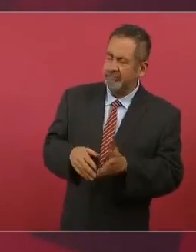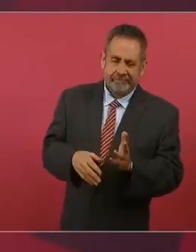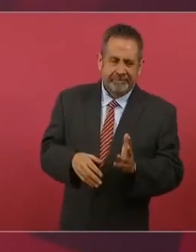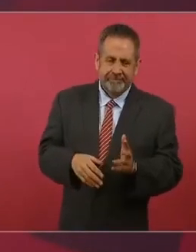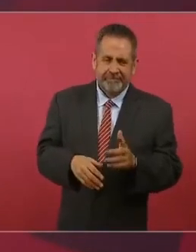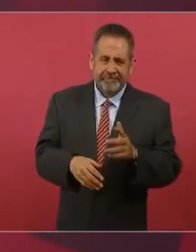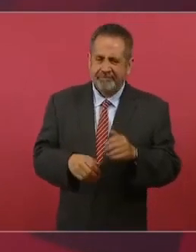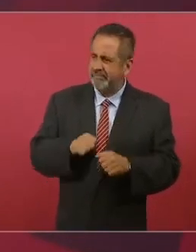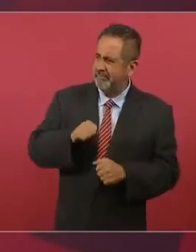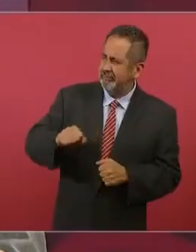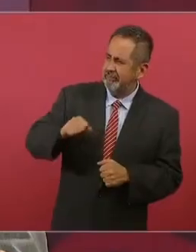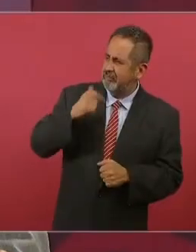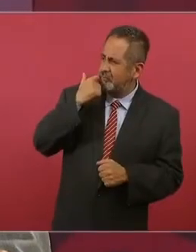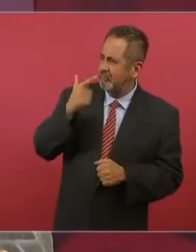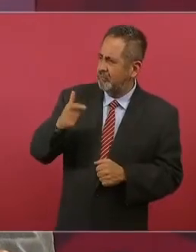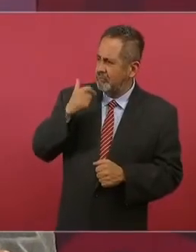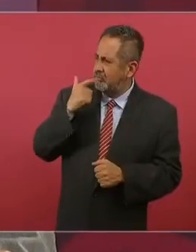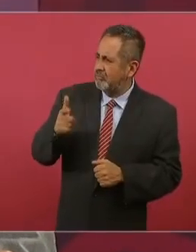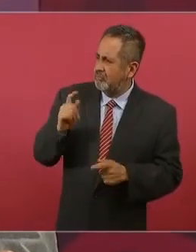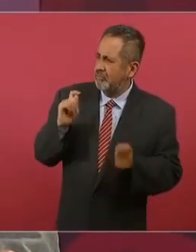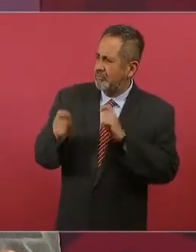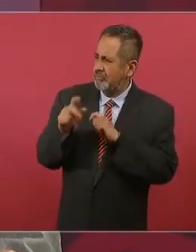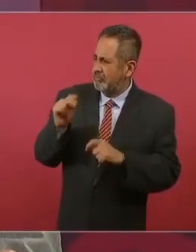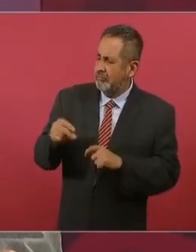que se resisten a los cambios,